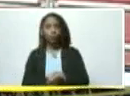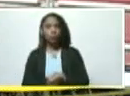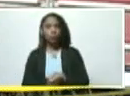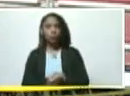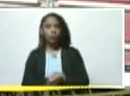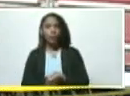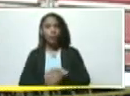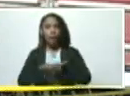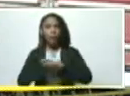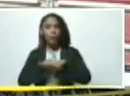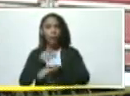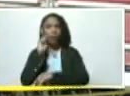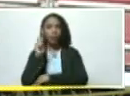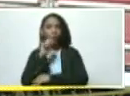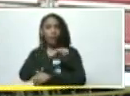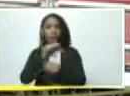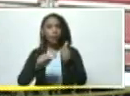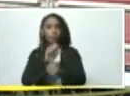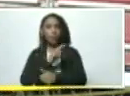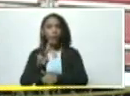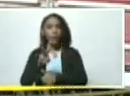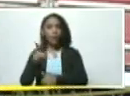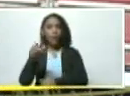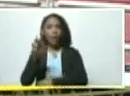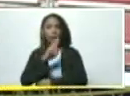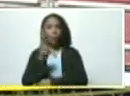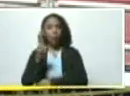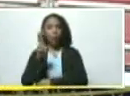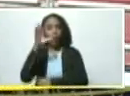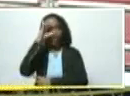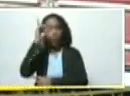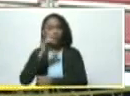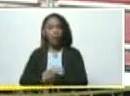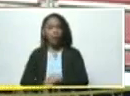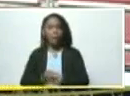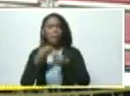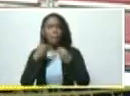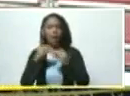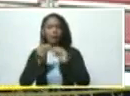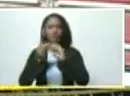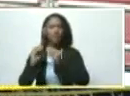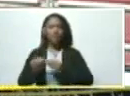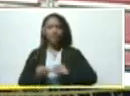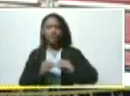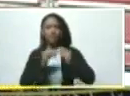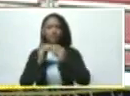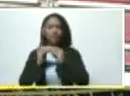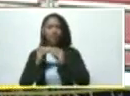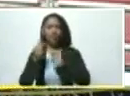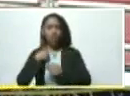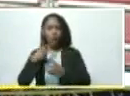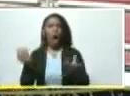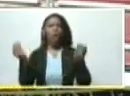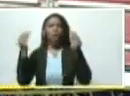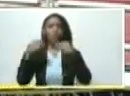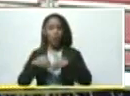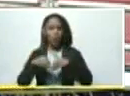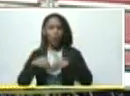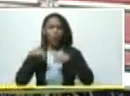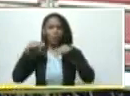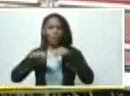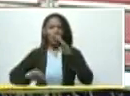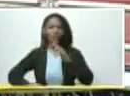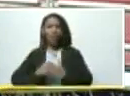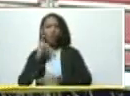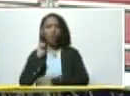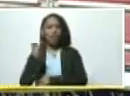la ministra de Finanzas y vicepresidenta de la República, Delcy Rodríguez, para la creación, estoy de acuerdo, de este fondo